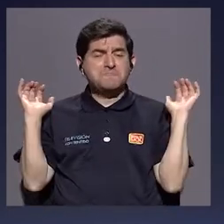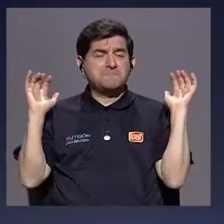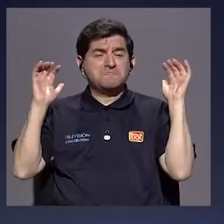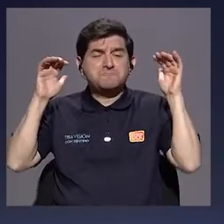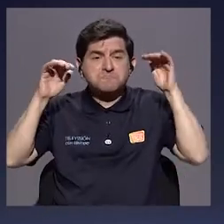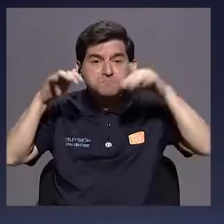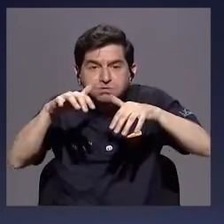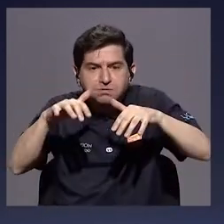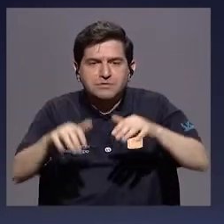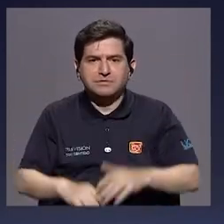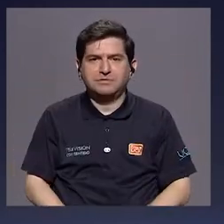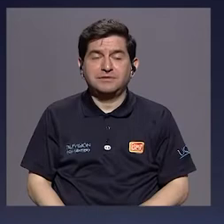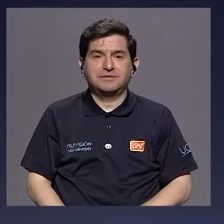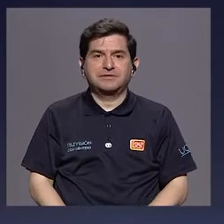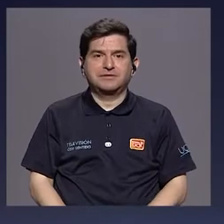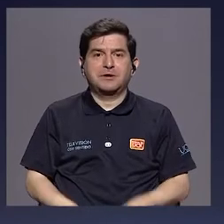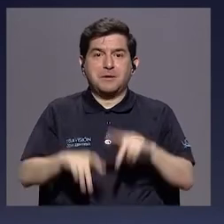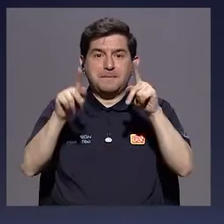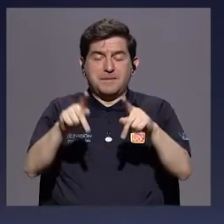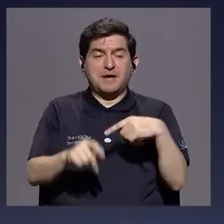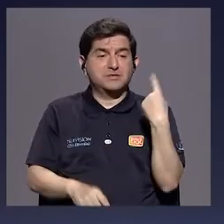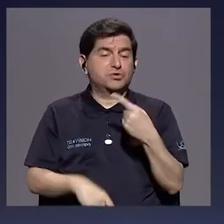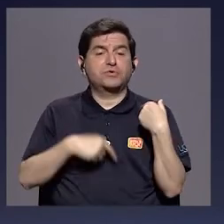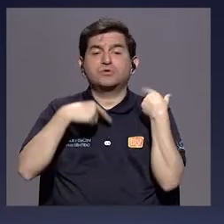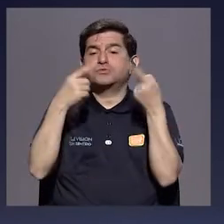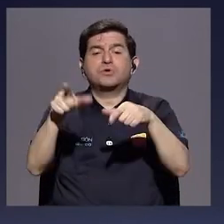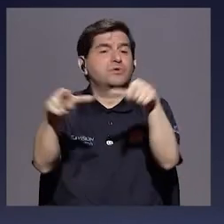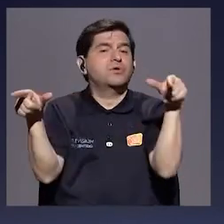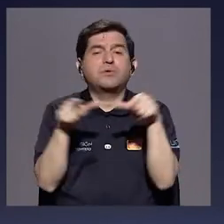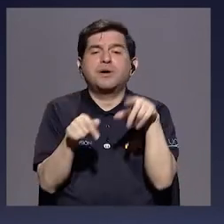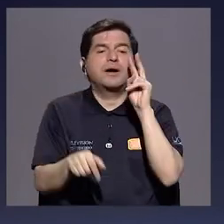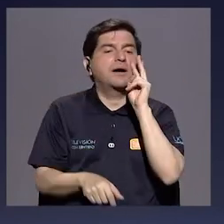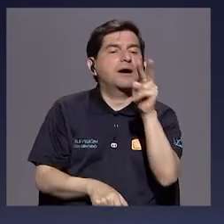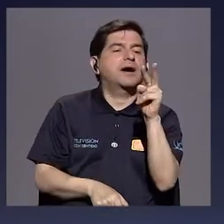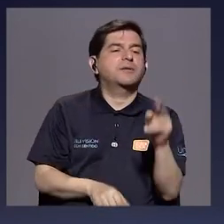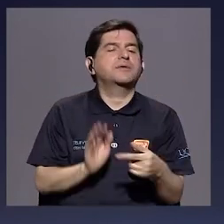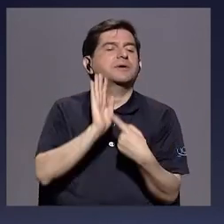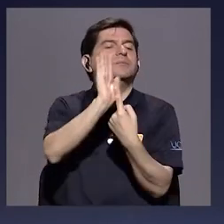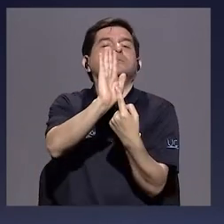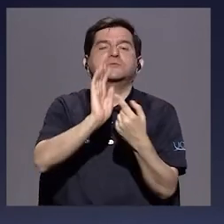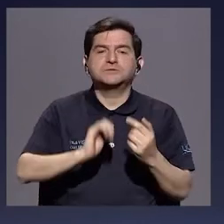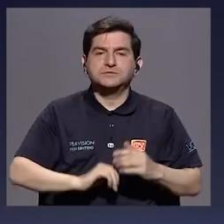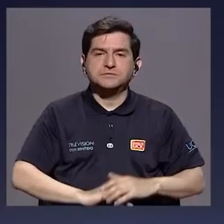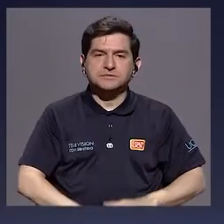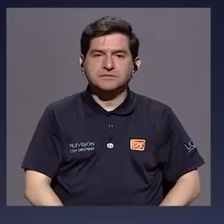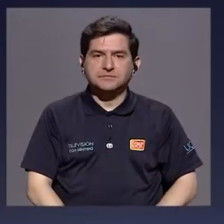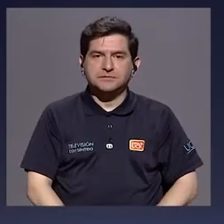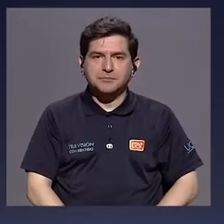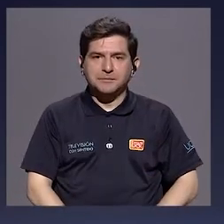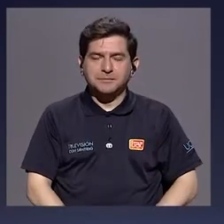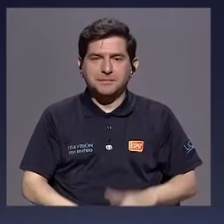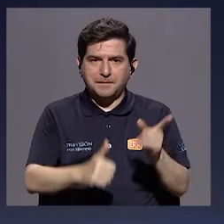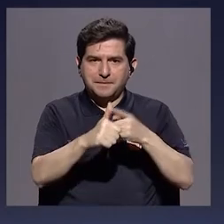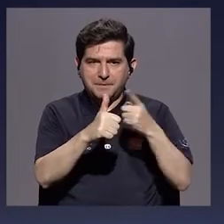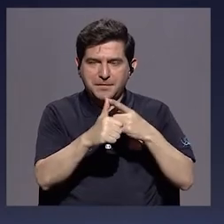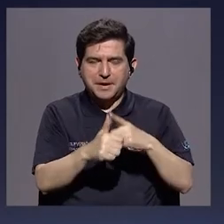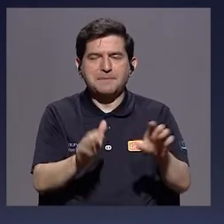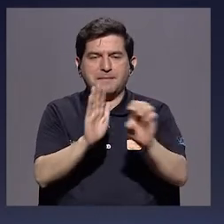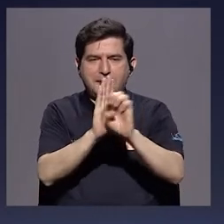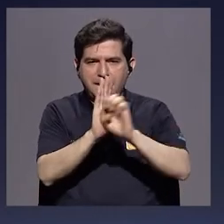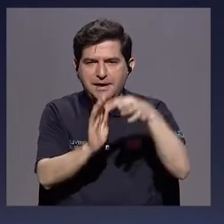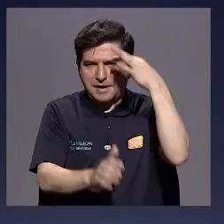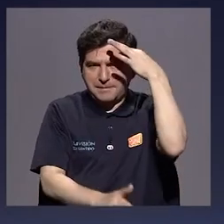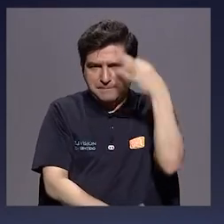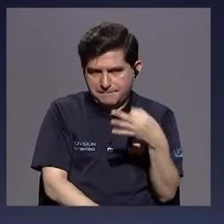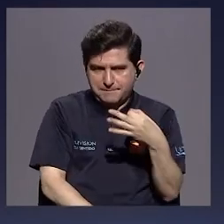gente que literalmente solo van a venecia a ver esa exhibición entonces el primer ejemplo que se me